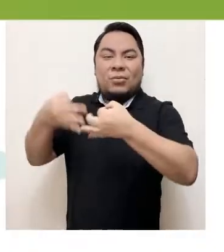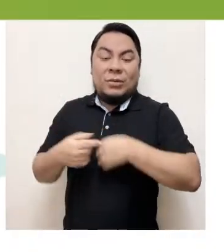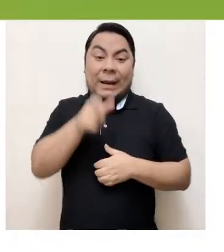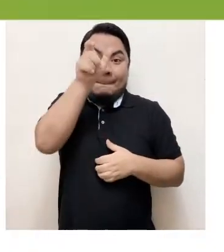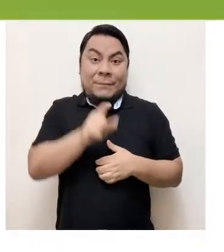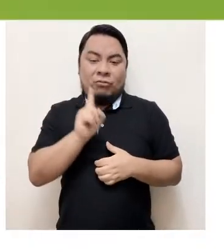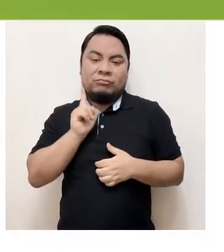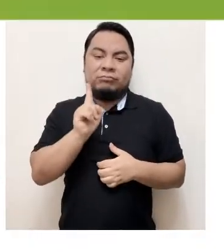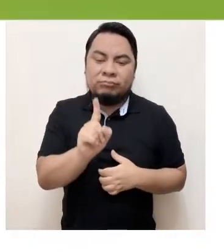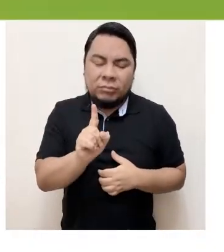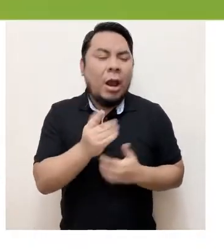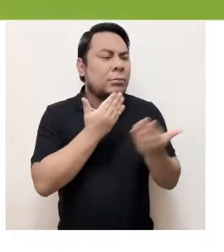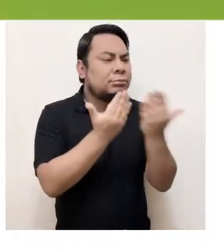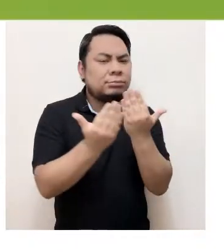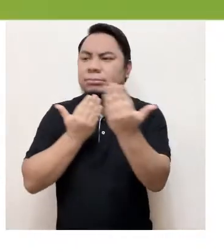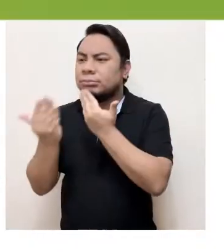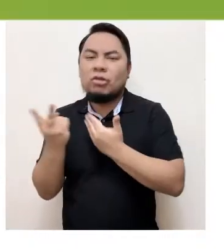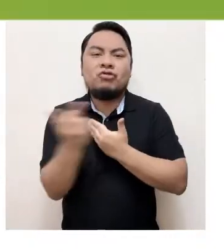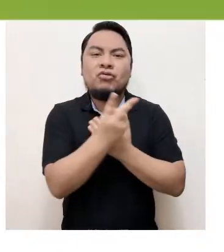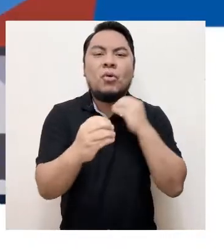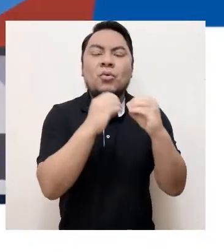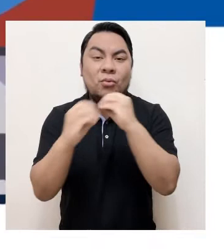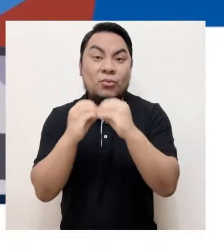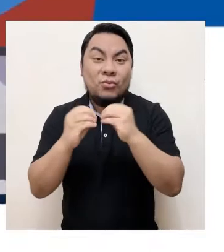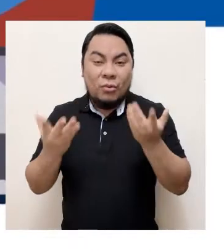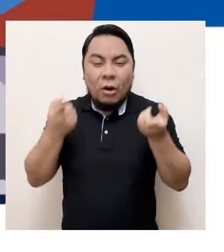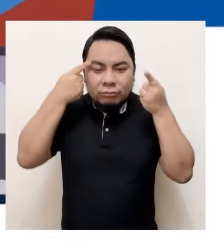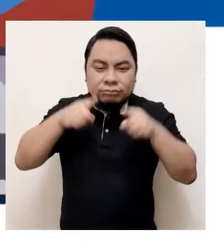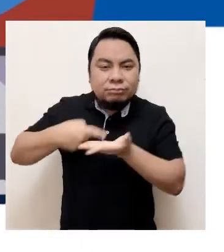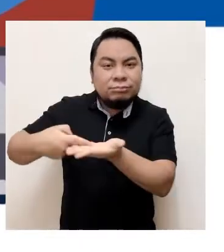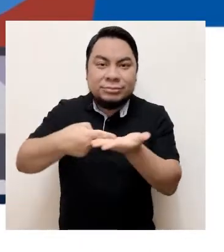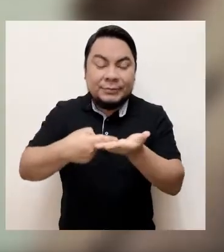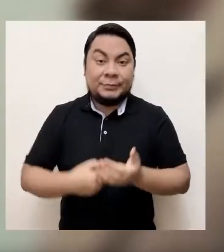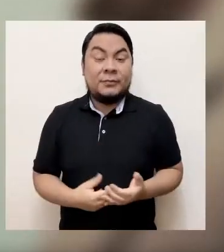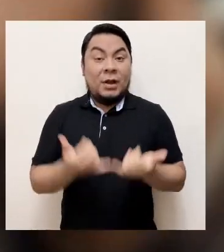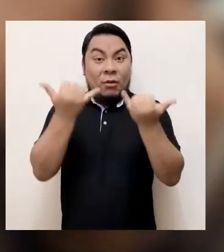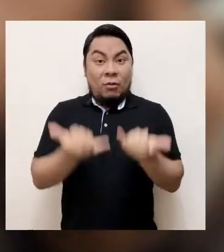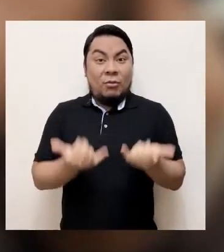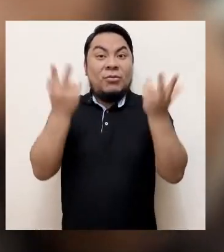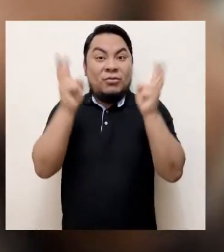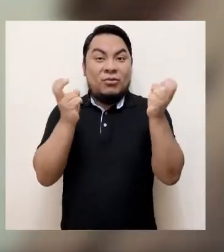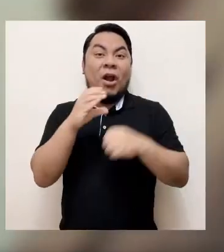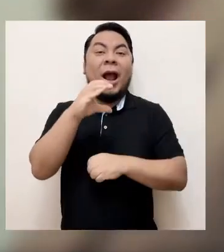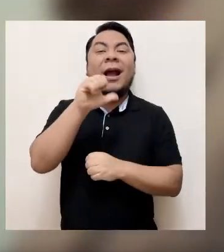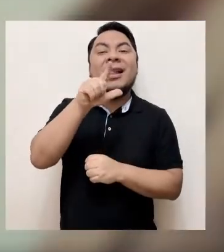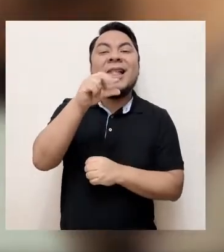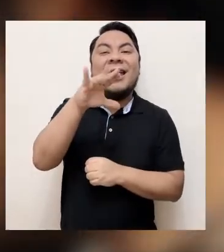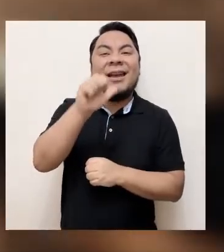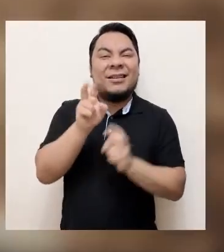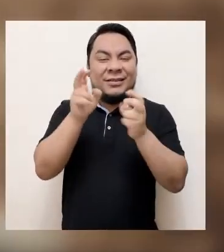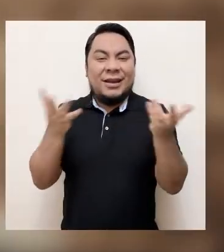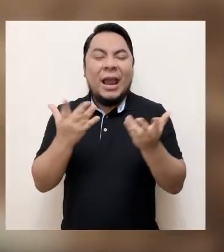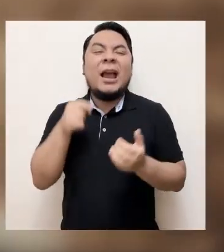un tercero llamado conciliador les asista en la solución del problema de forma consensual. Hoy, en el consultorio